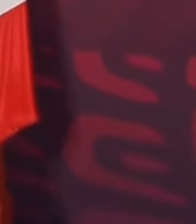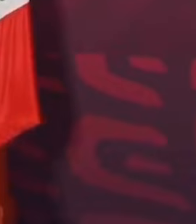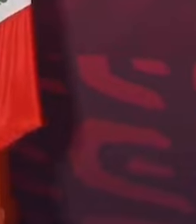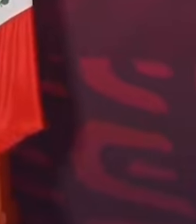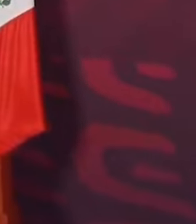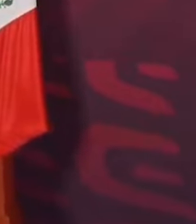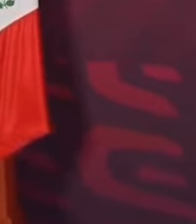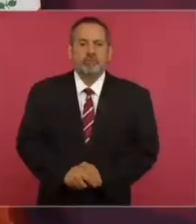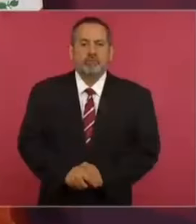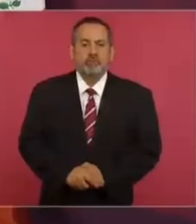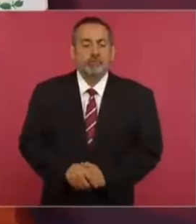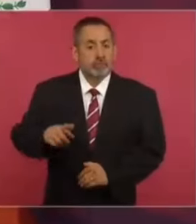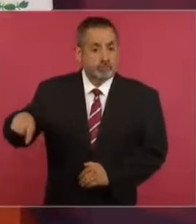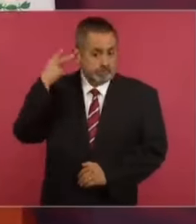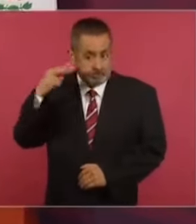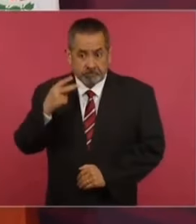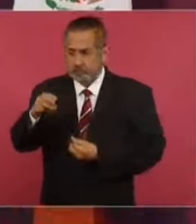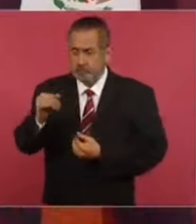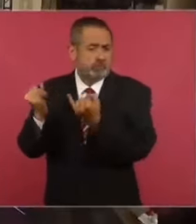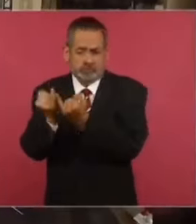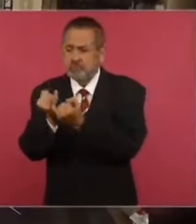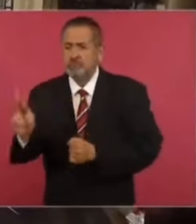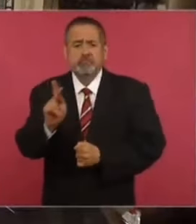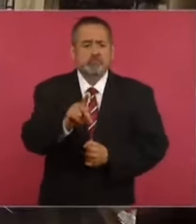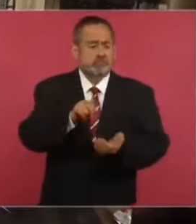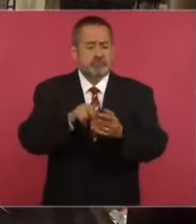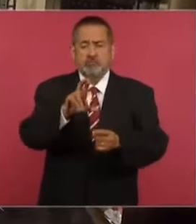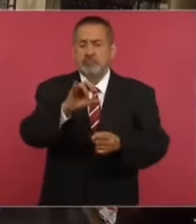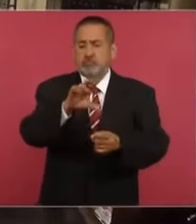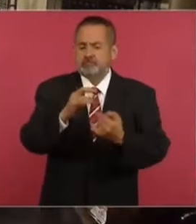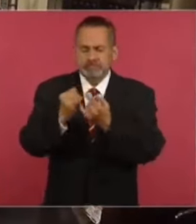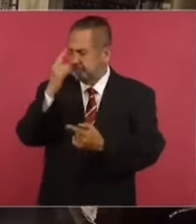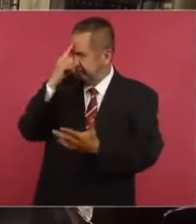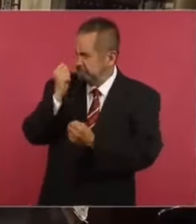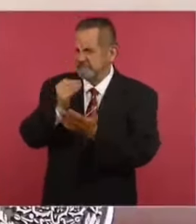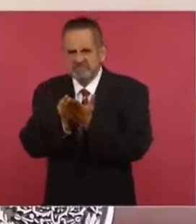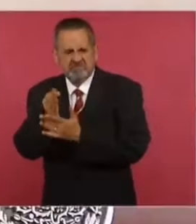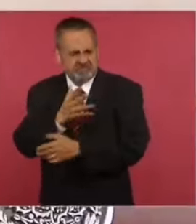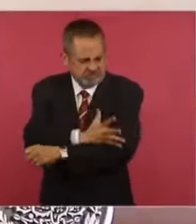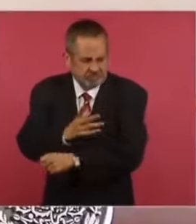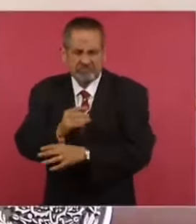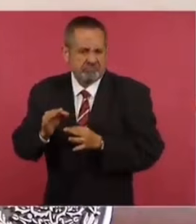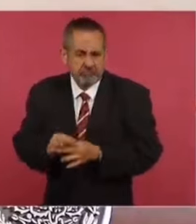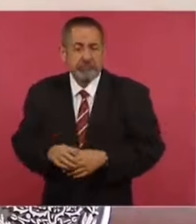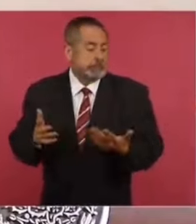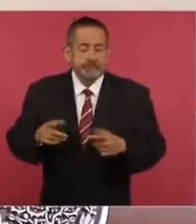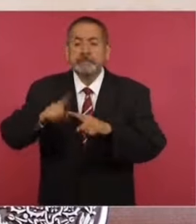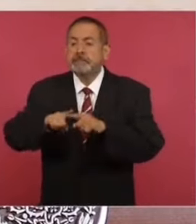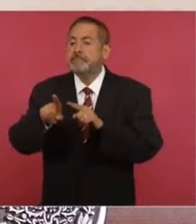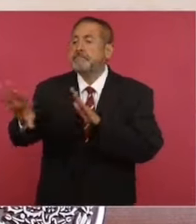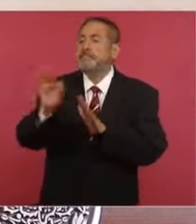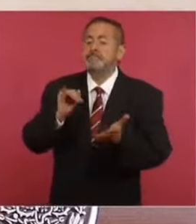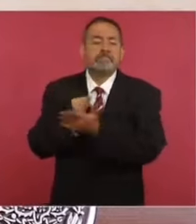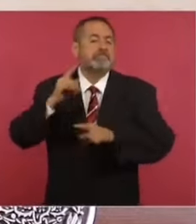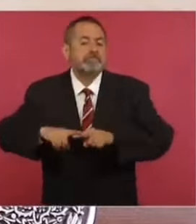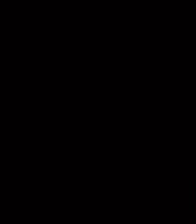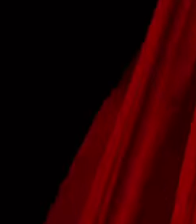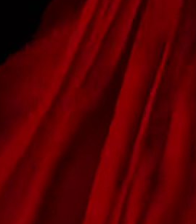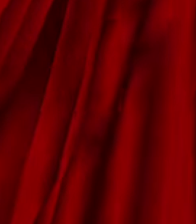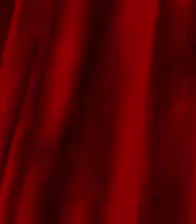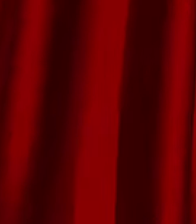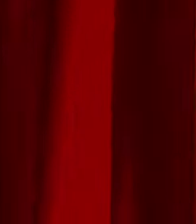iguales, pero sí, con convicciones, con principios, honestos. ¿Quién va a decidir? El pueblo.